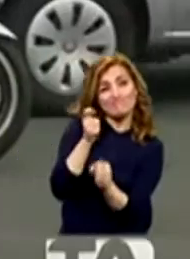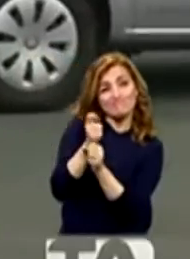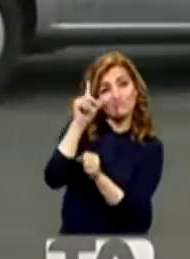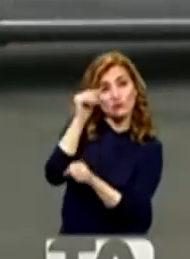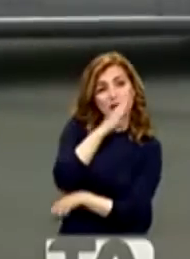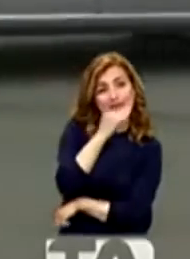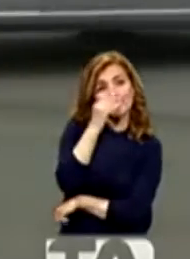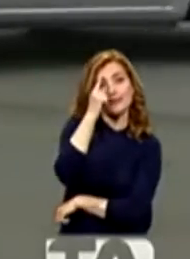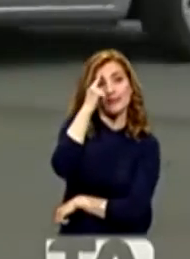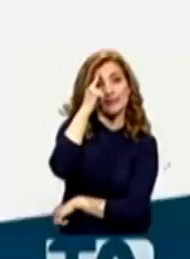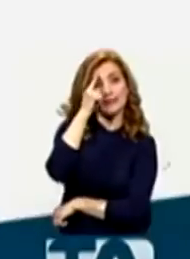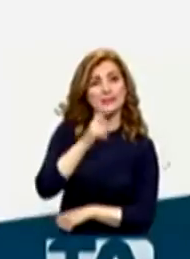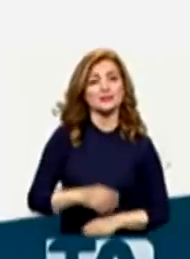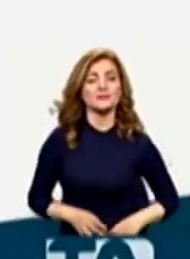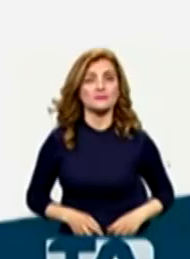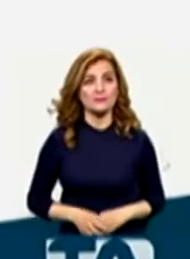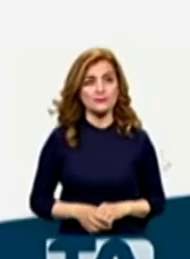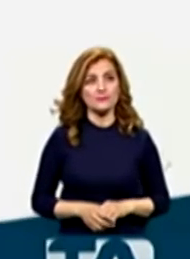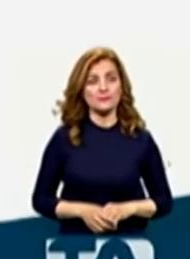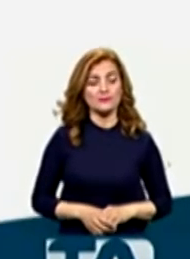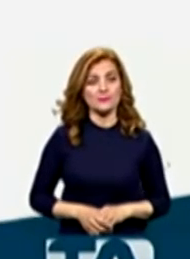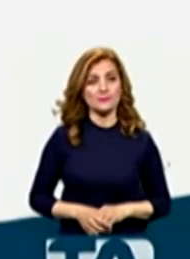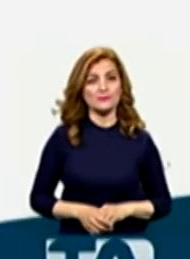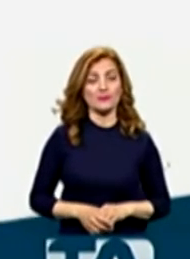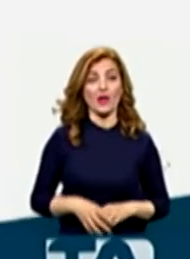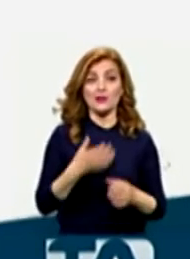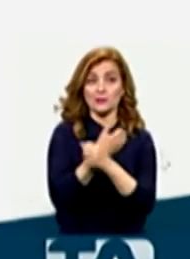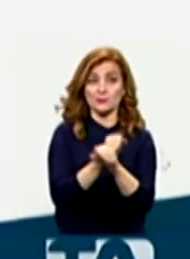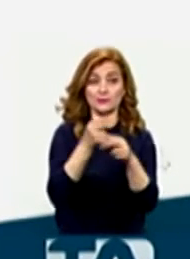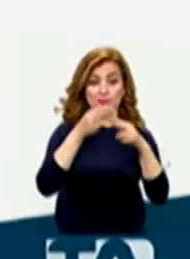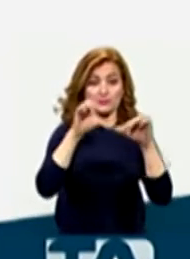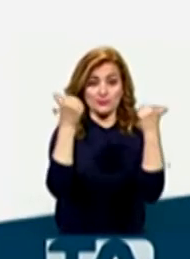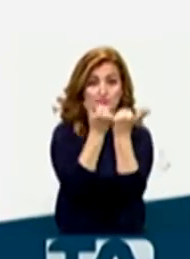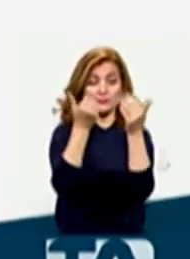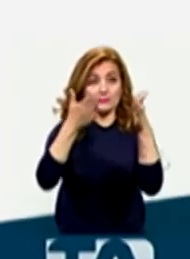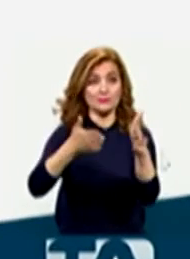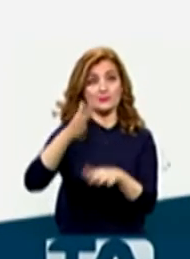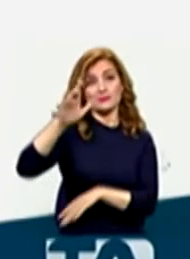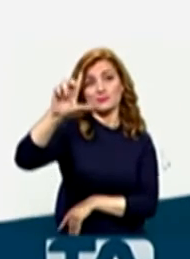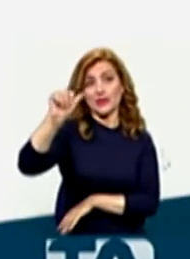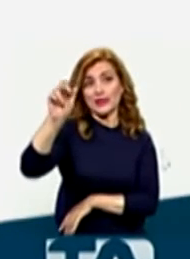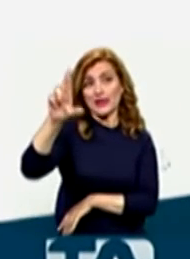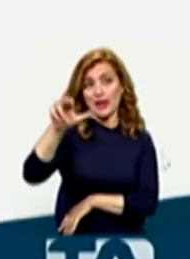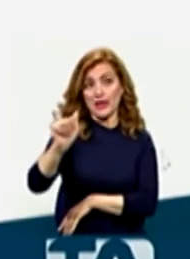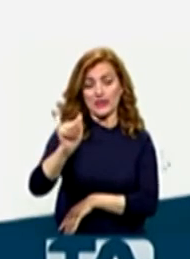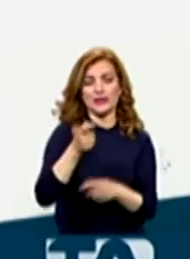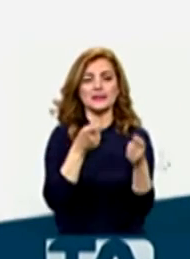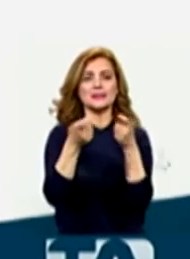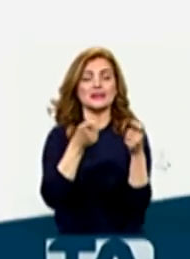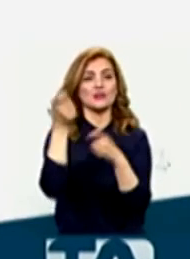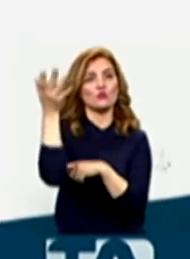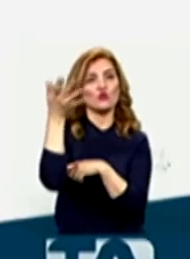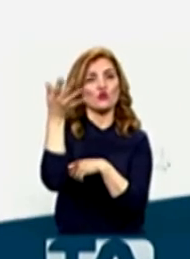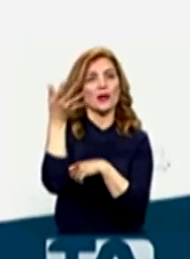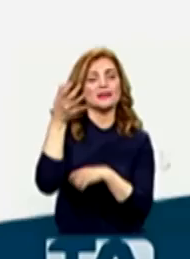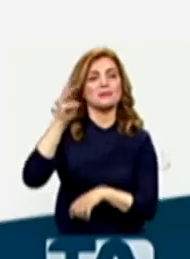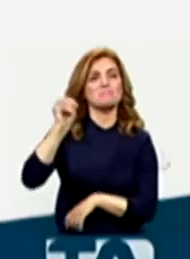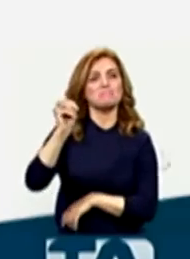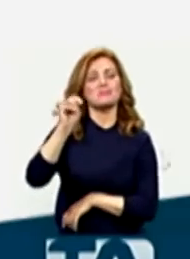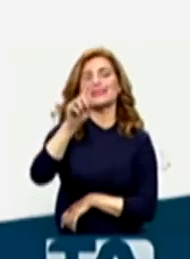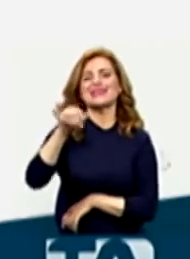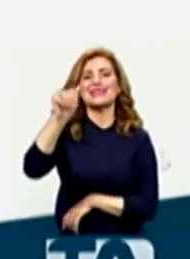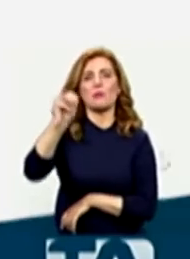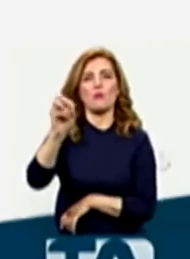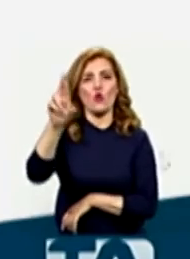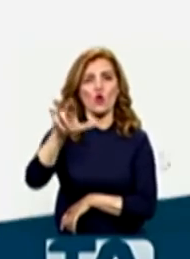de Rafael Correa. Encabezó la defensa del ex asambleísta Galo Lara, además de la dirigente de los maestros Mary Zamora y el